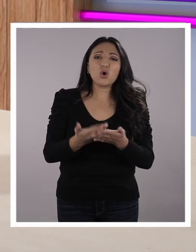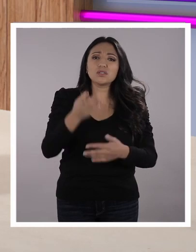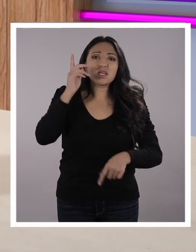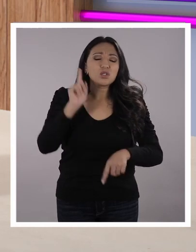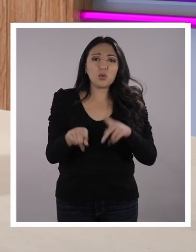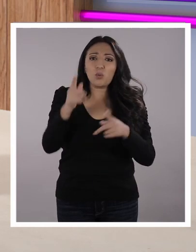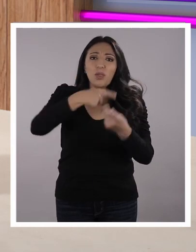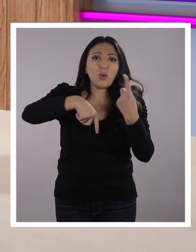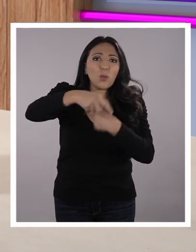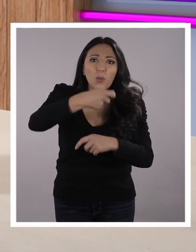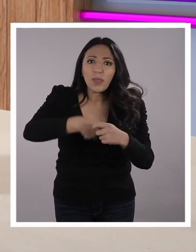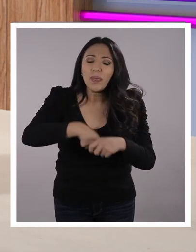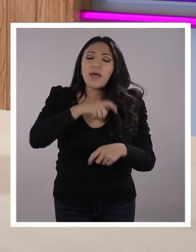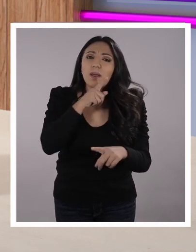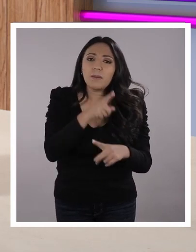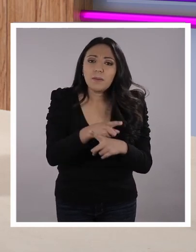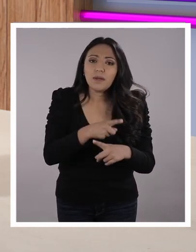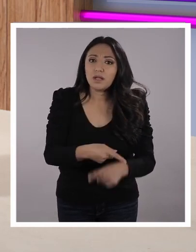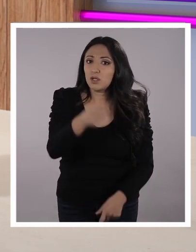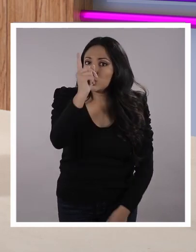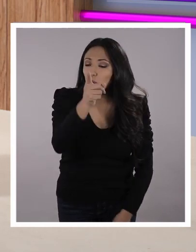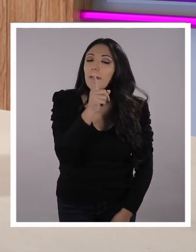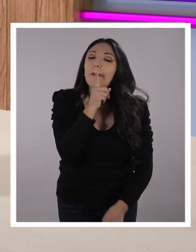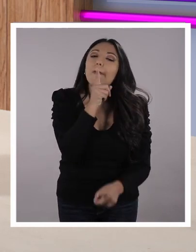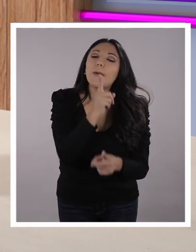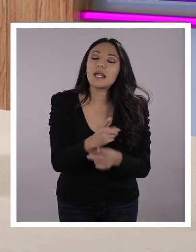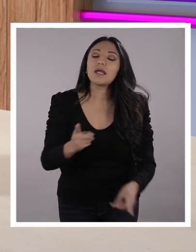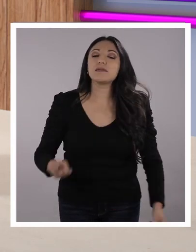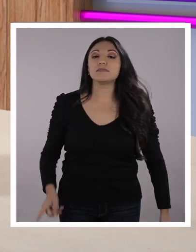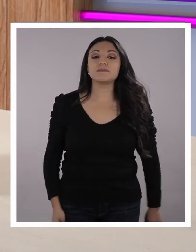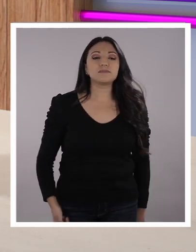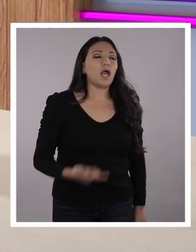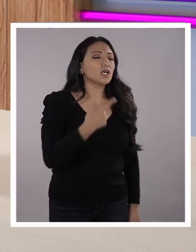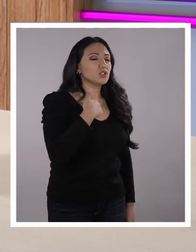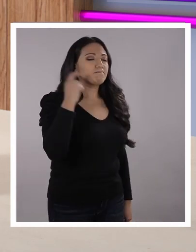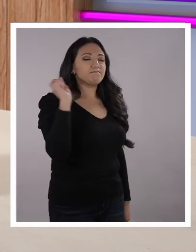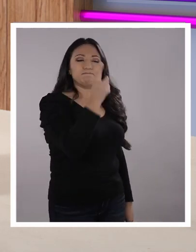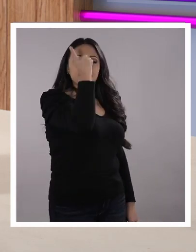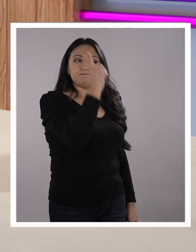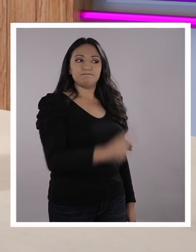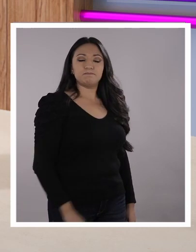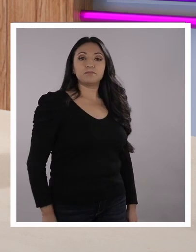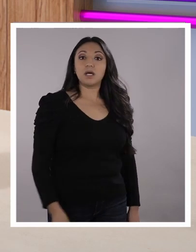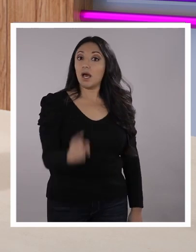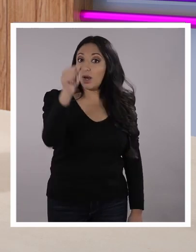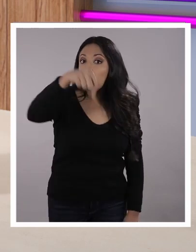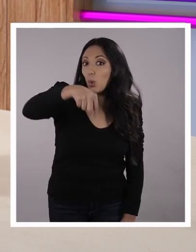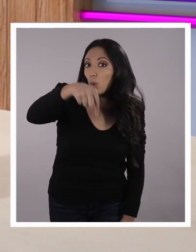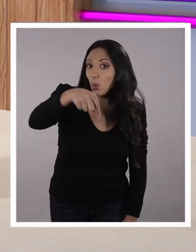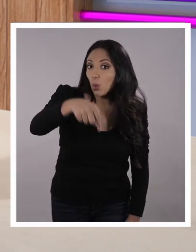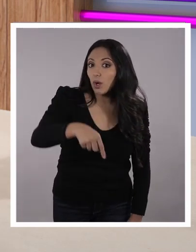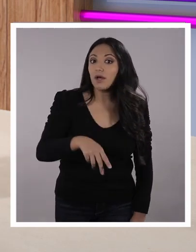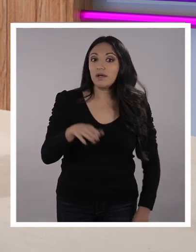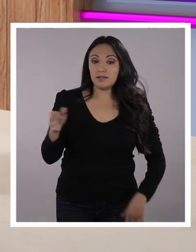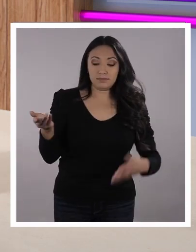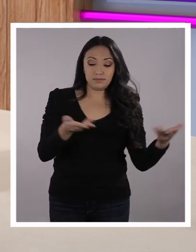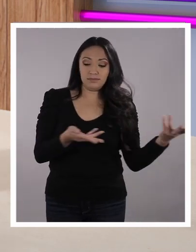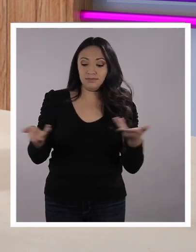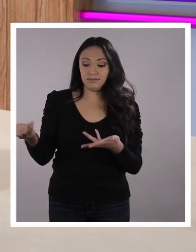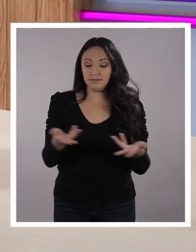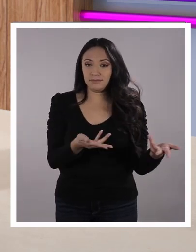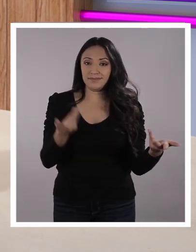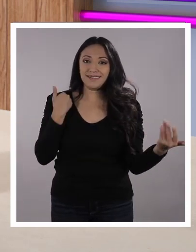cosas que no se venden, que no se compran. Exacto. Y estás en lo cierto. Yo sabía, yo sabía. Así es. El día de hoy, con